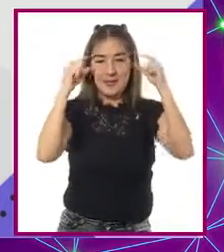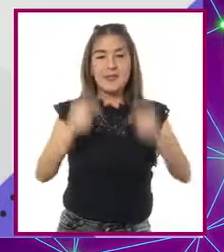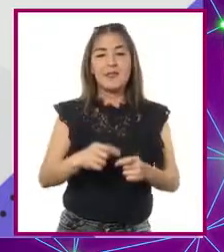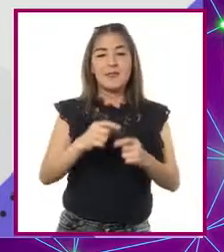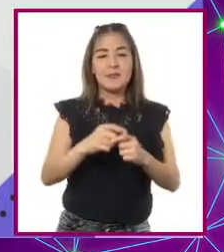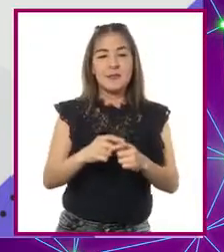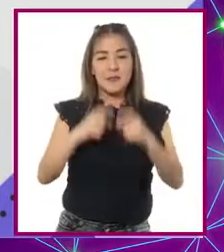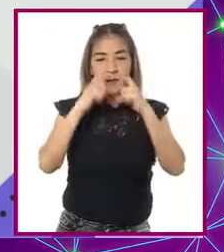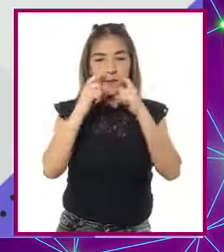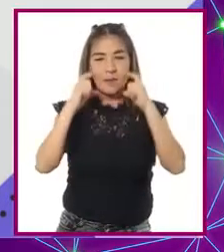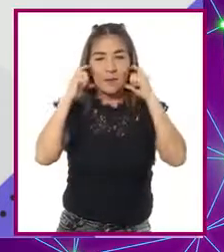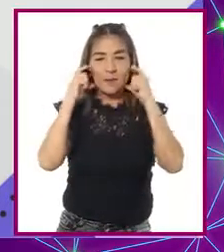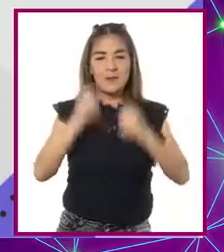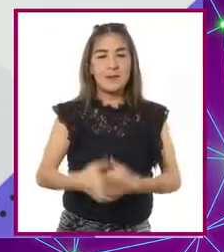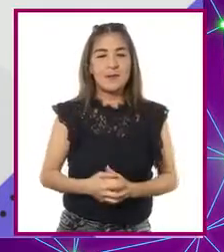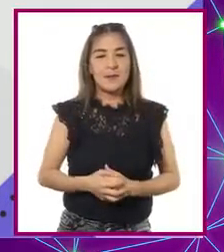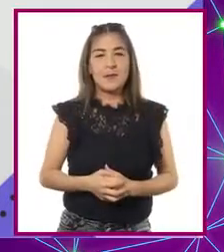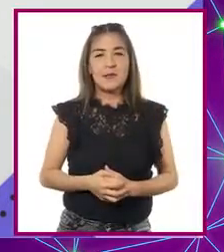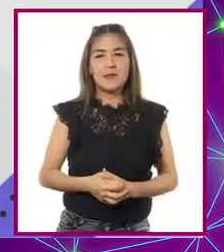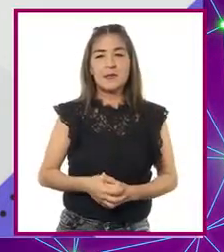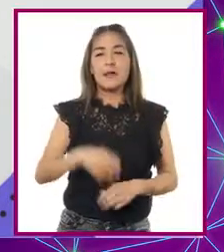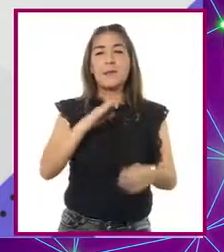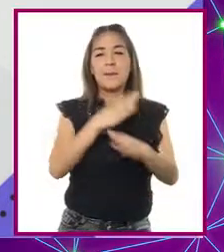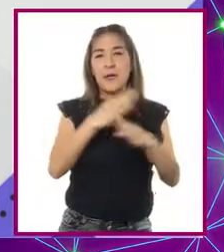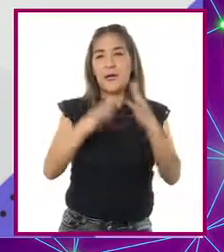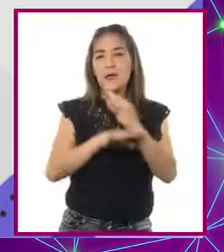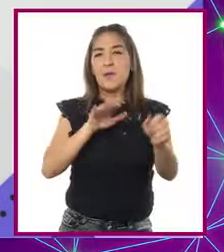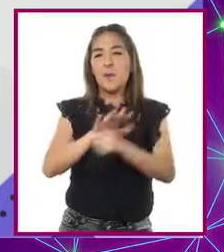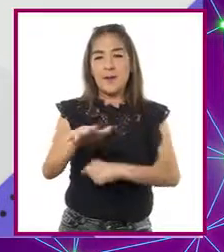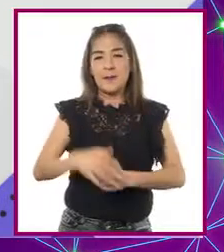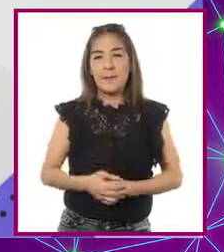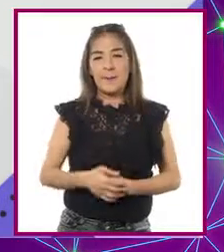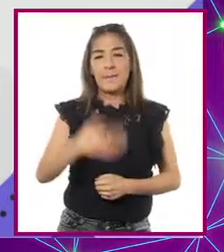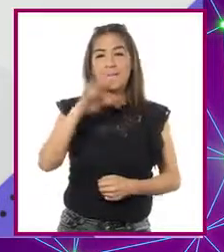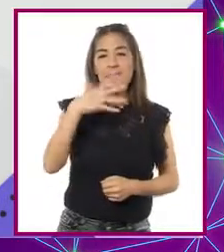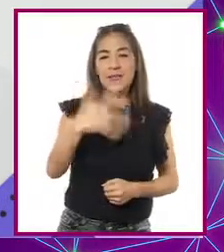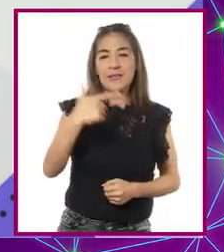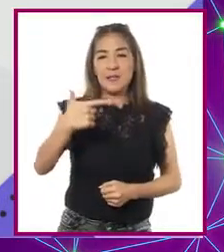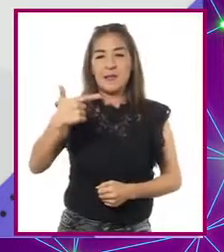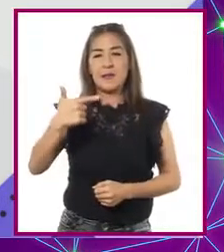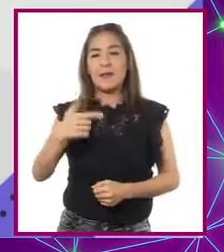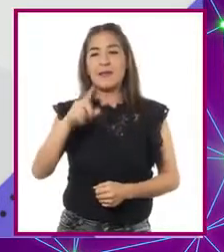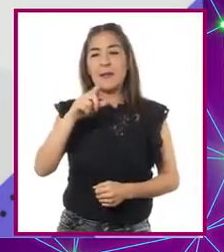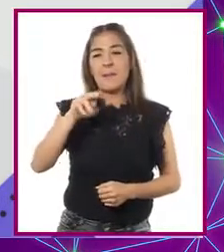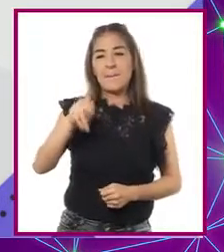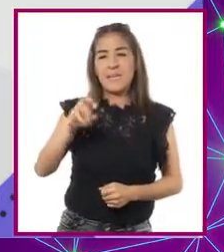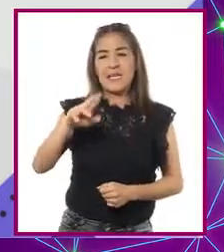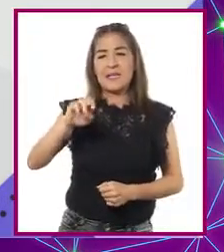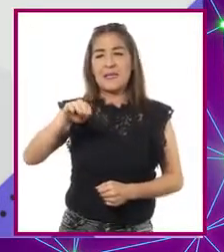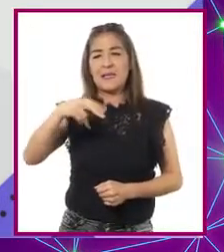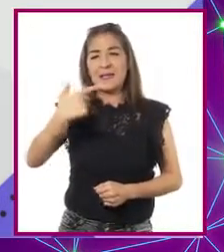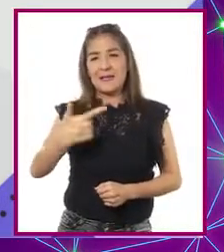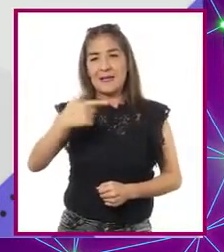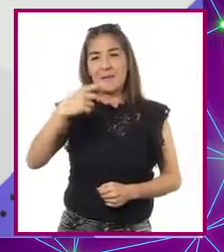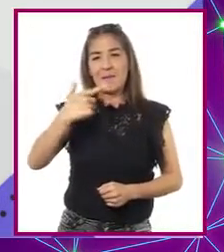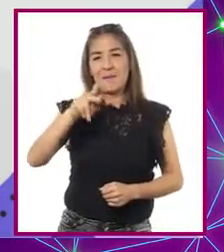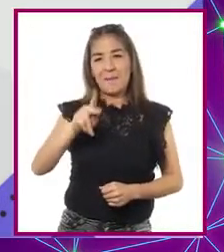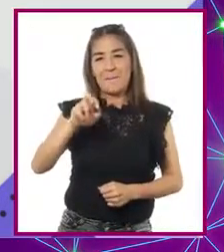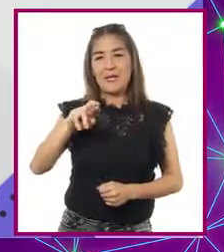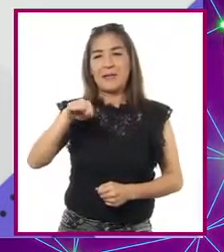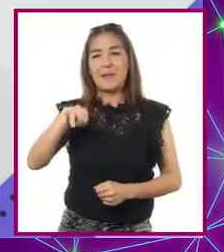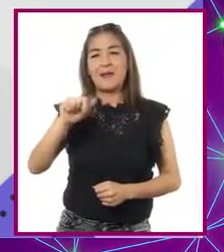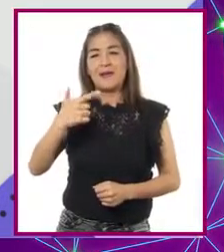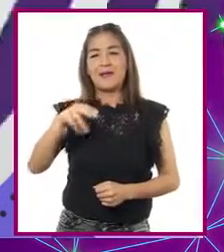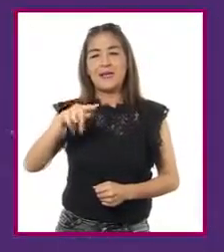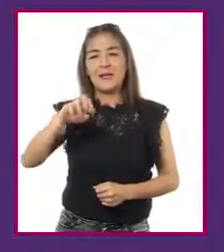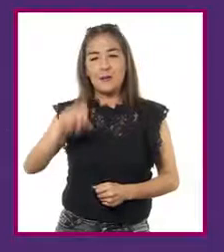cubrebocas. Reactivos: 10 gramos de permanganato de potasio, 10 mililitros de glicerina.